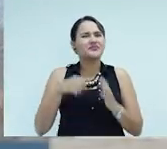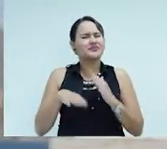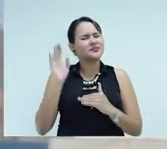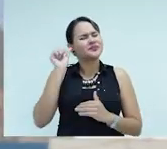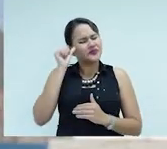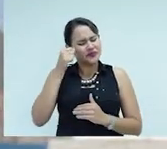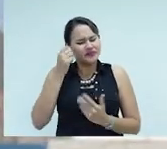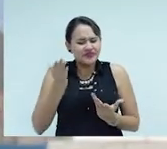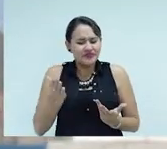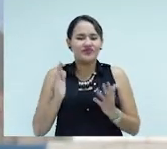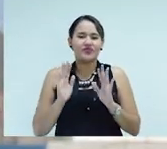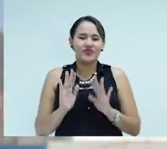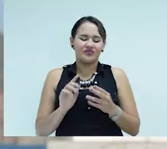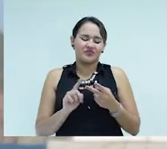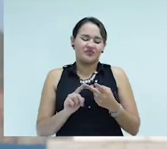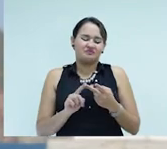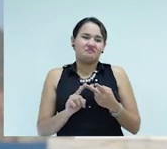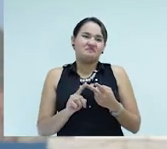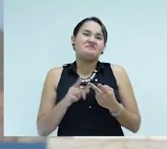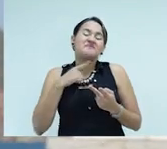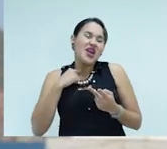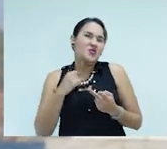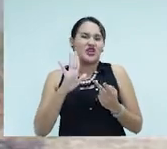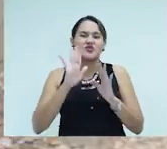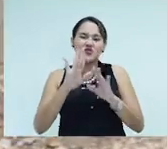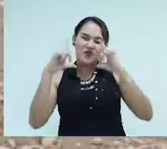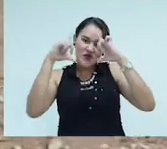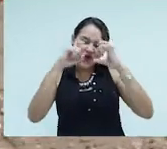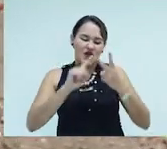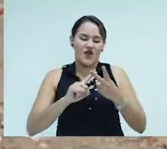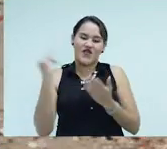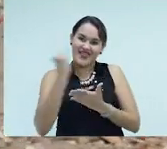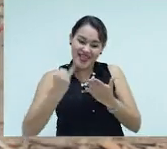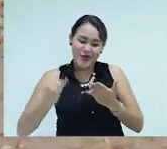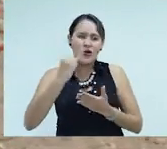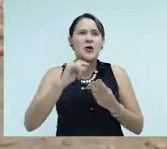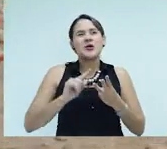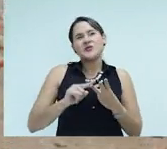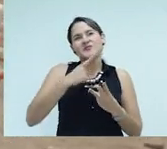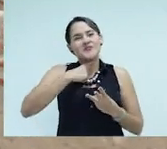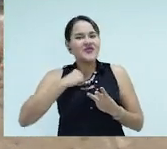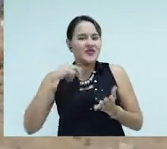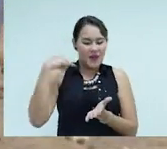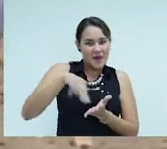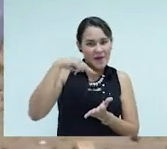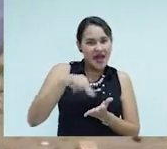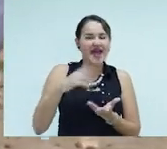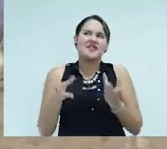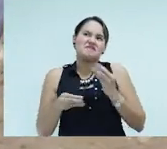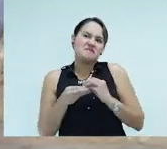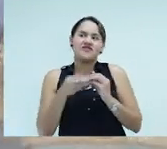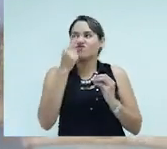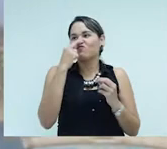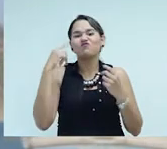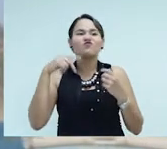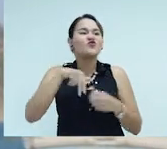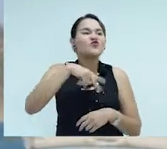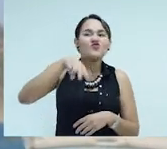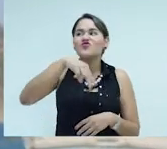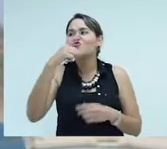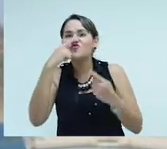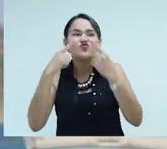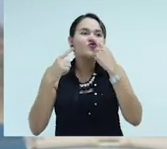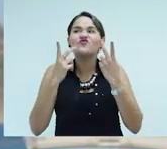fotografía, está el dibujo también, me gusta mucho bailar y me apasiona viajar. Estuve en